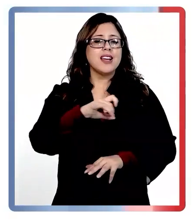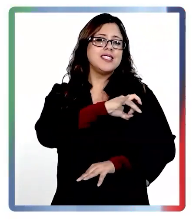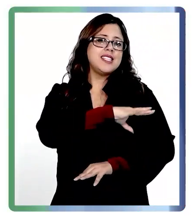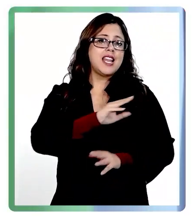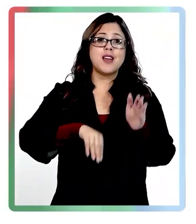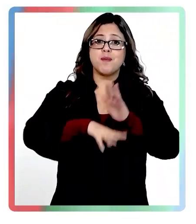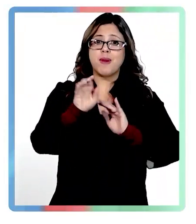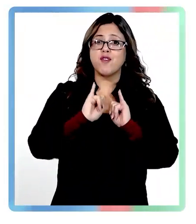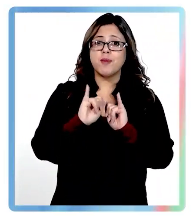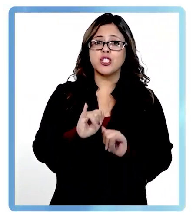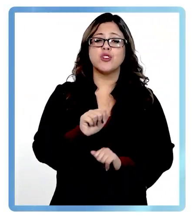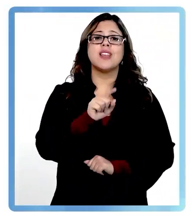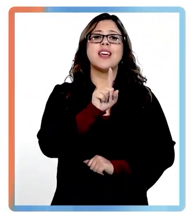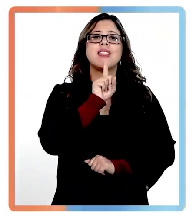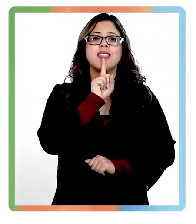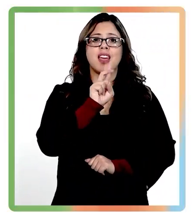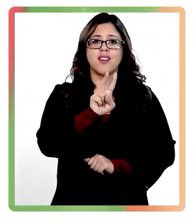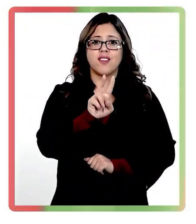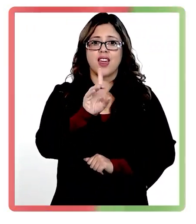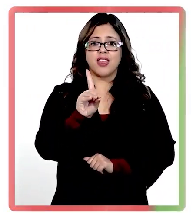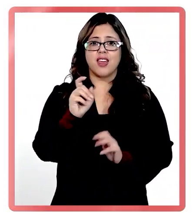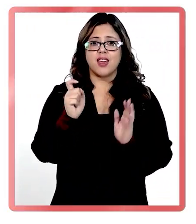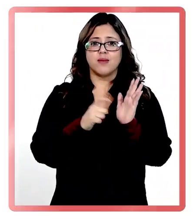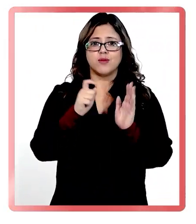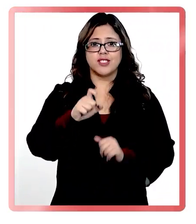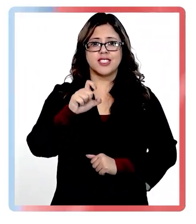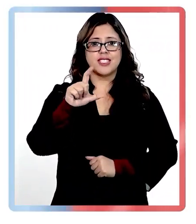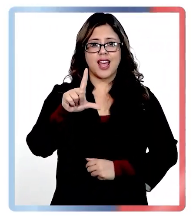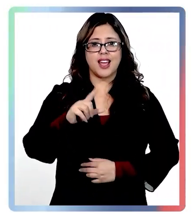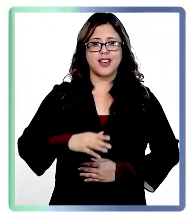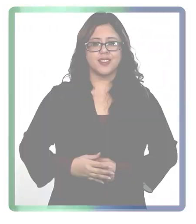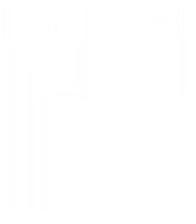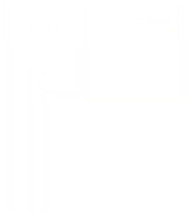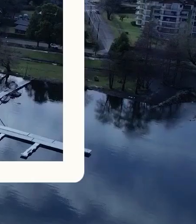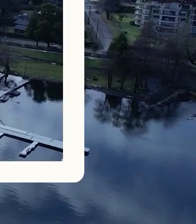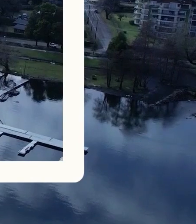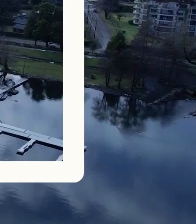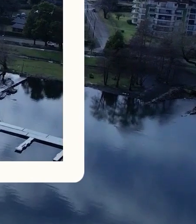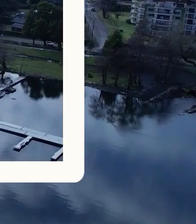Más información en tvd.cl.